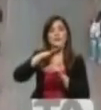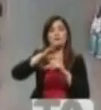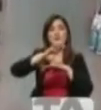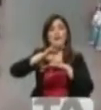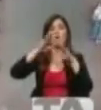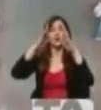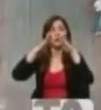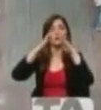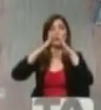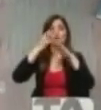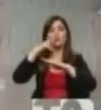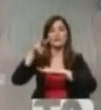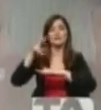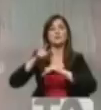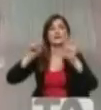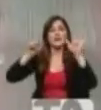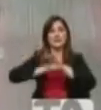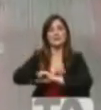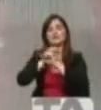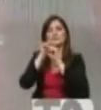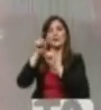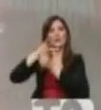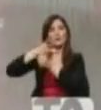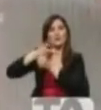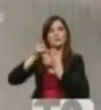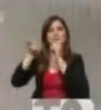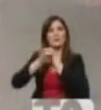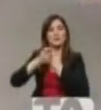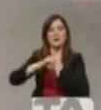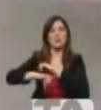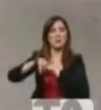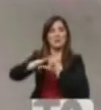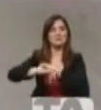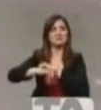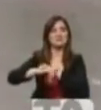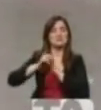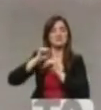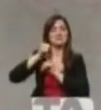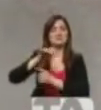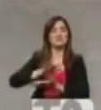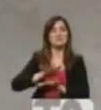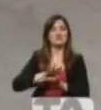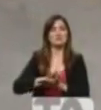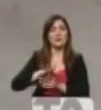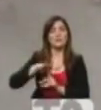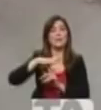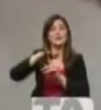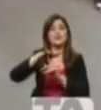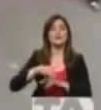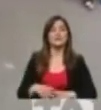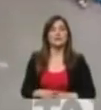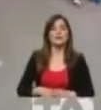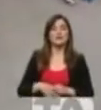de Tumbaco. Las cámaras que veíamos a las 6 de la mañana también no ha cambiado mucho la situación. Absoluta tranquilidad en el Parque de Tumbaco.